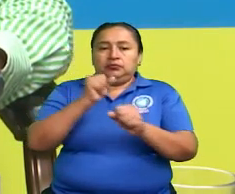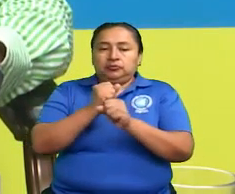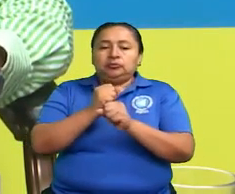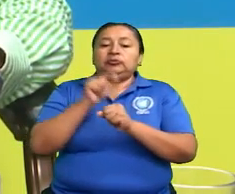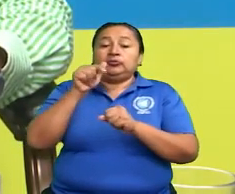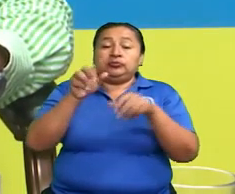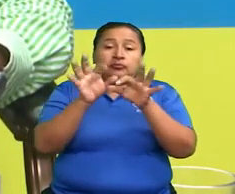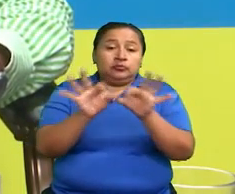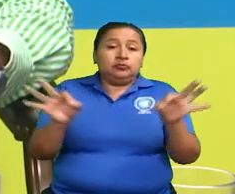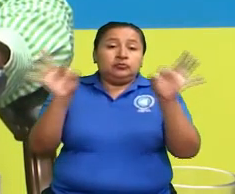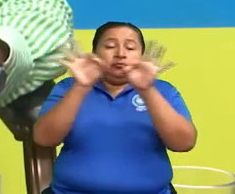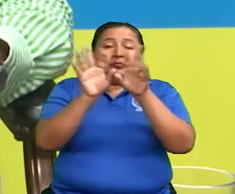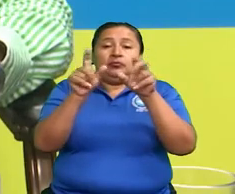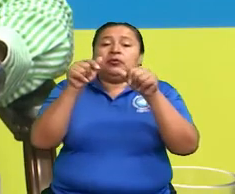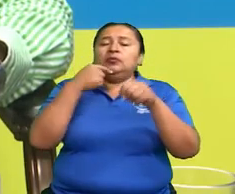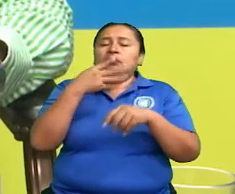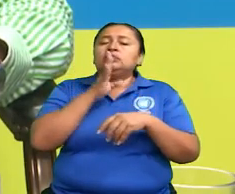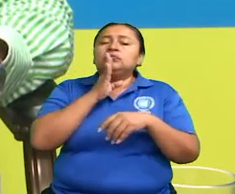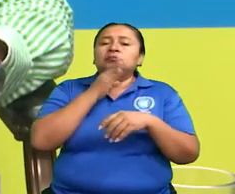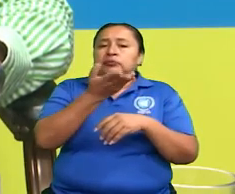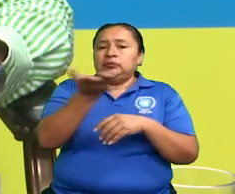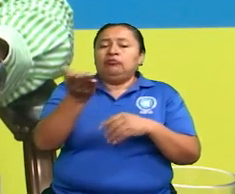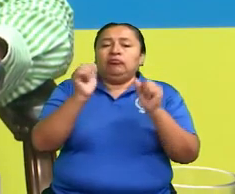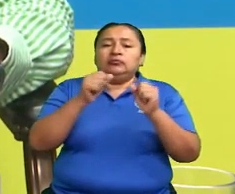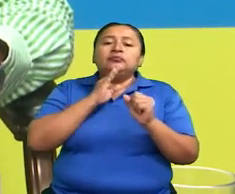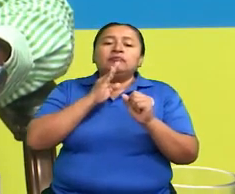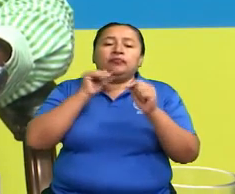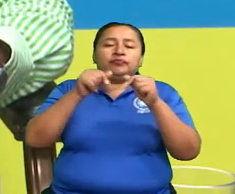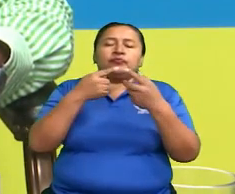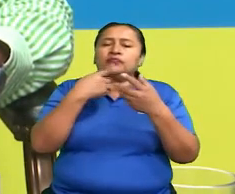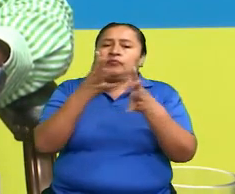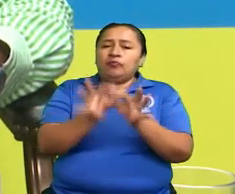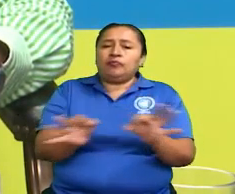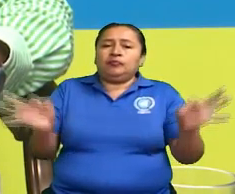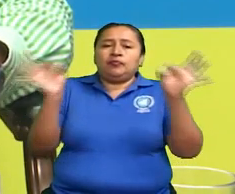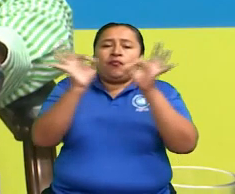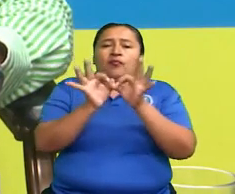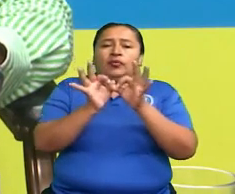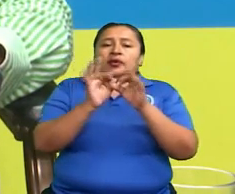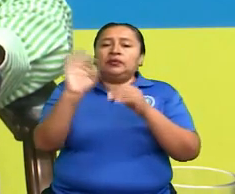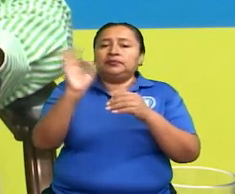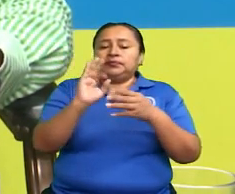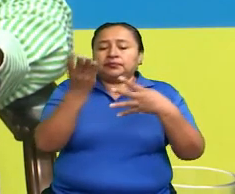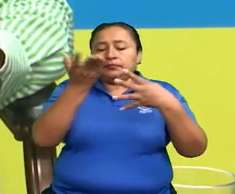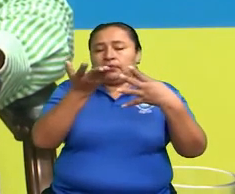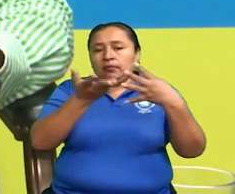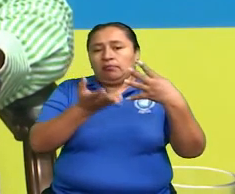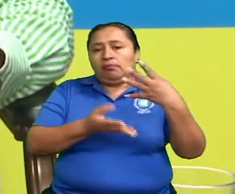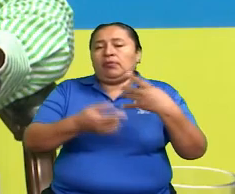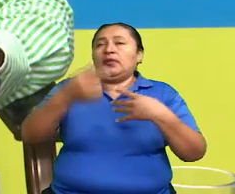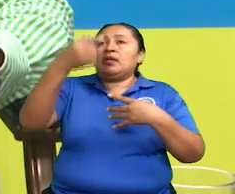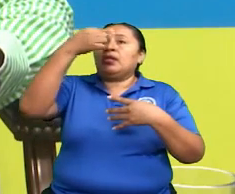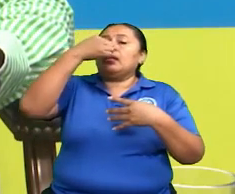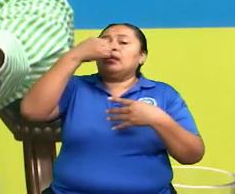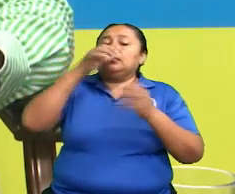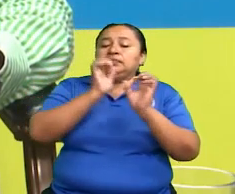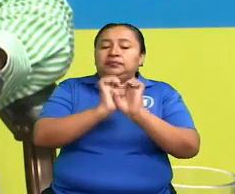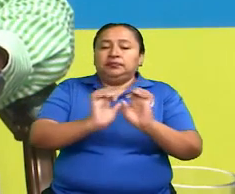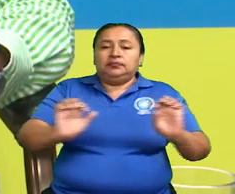usted, porque vamos a estar hablando sobre la trascendencia que tiene el esquema de vacunación para los niños y